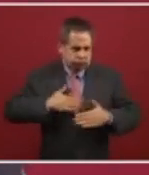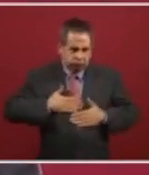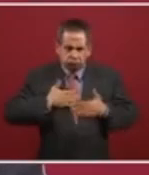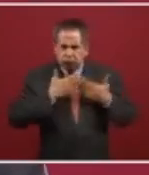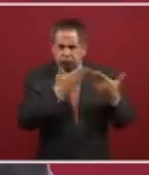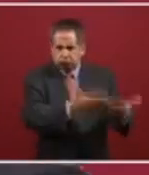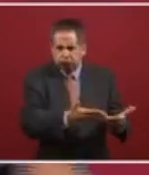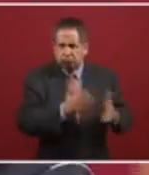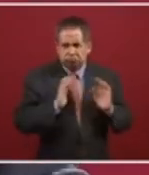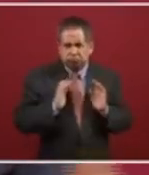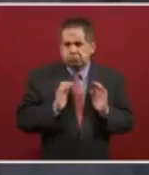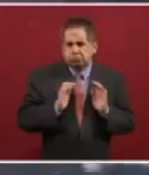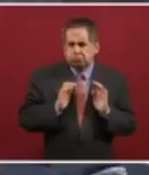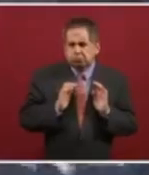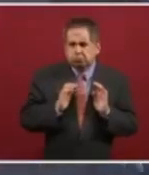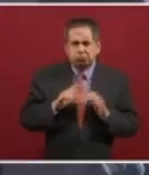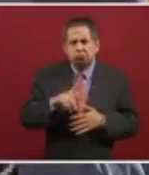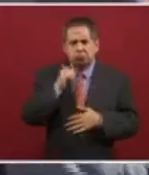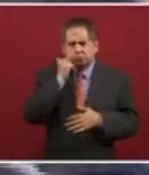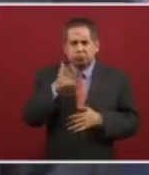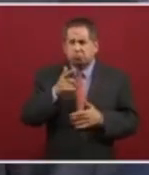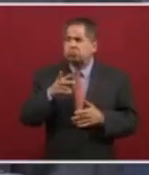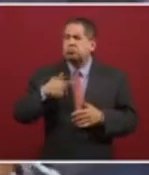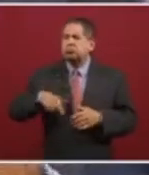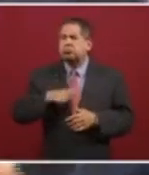y no queremos nosotros